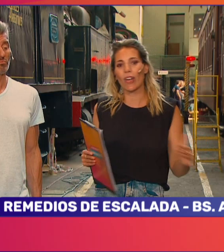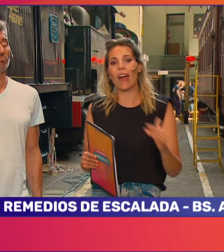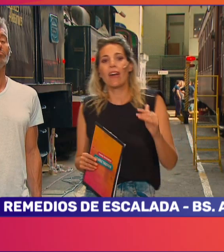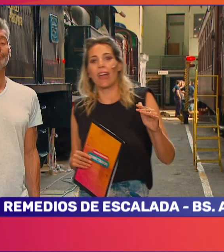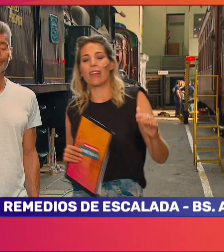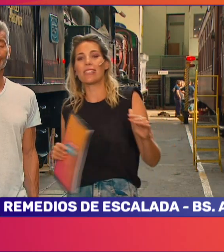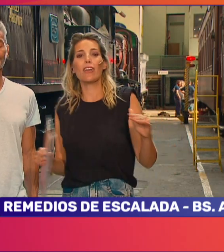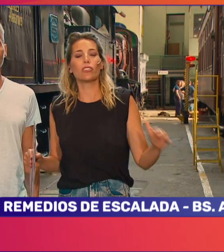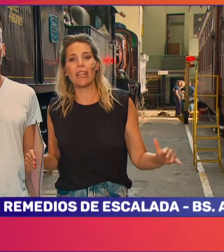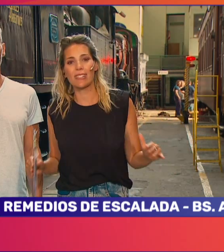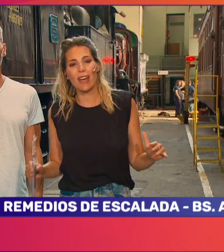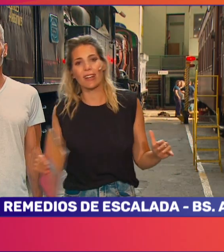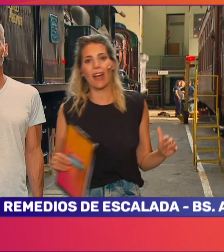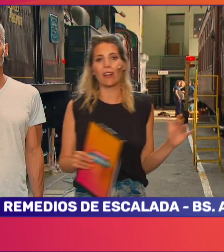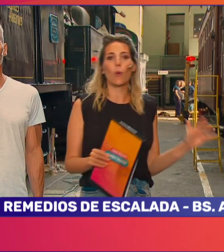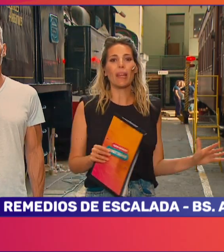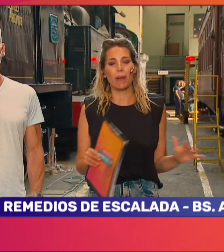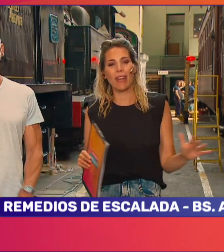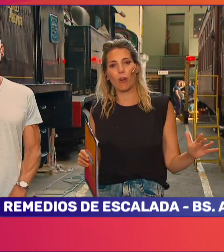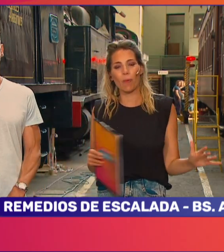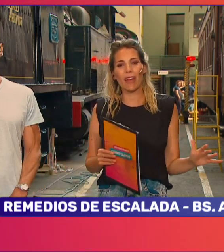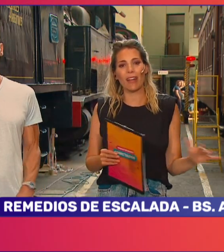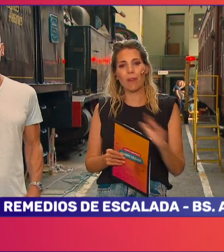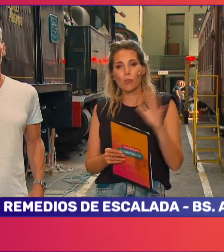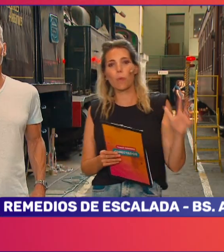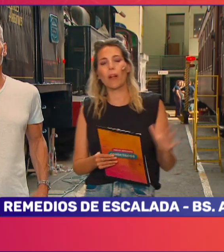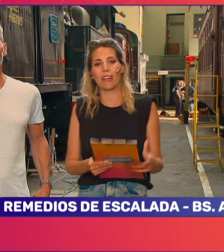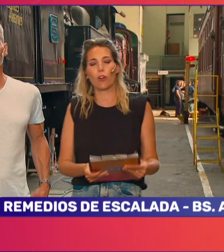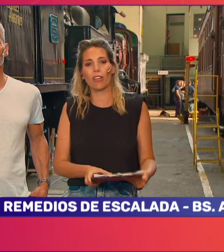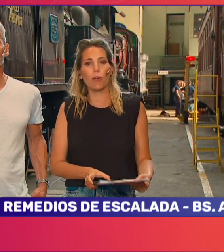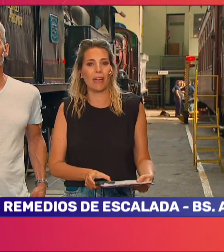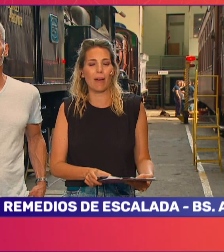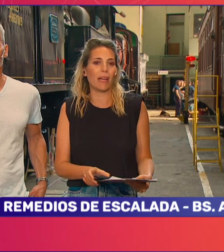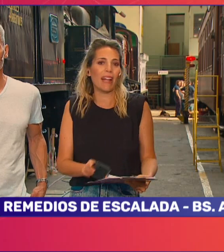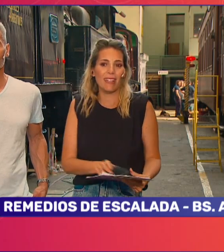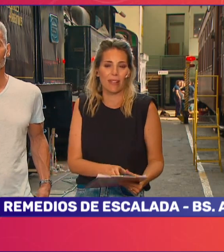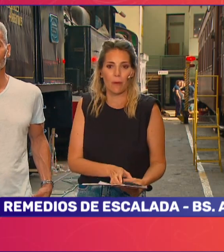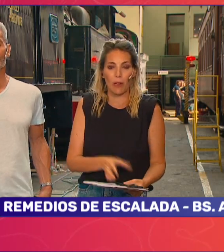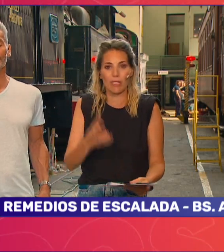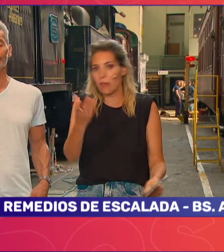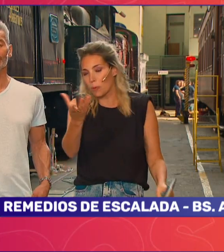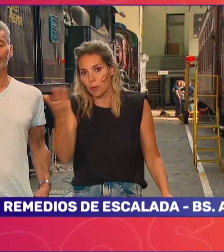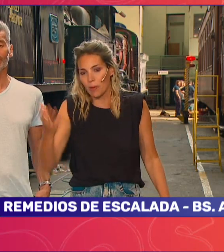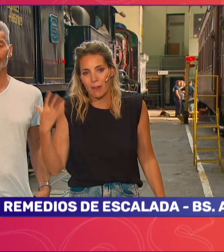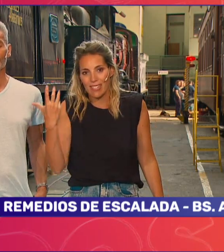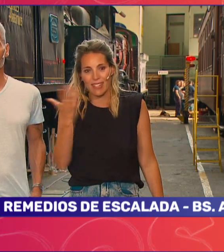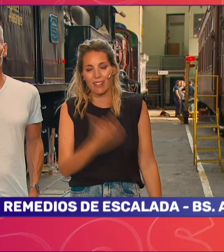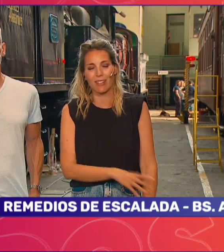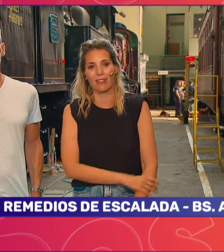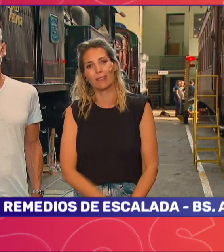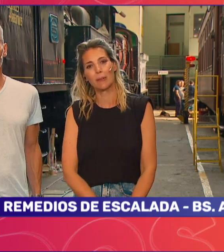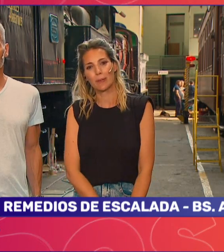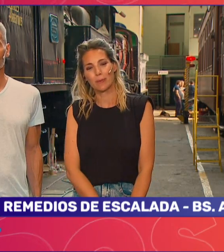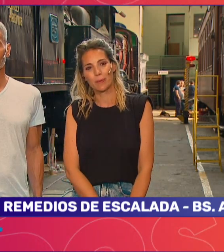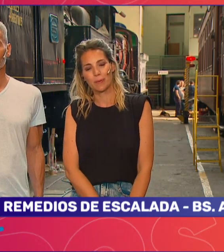moda ahora, si hay hoteles cerca, lugares para ir a comer. Armanos un poco el recorrido para alguien que lo está viendo por primera vez y que quiere